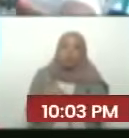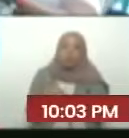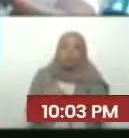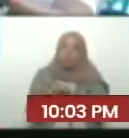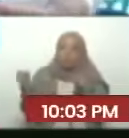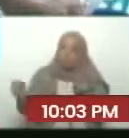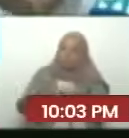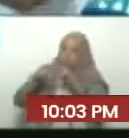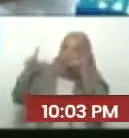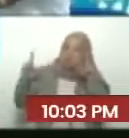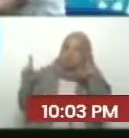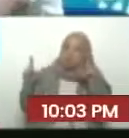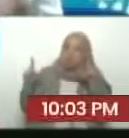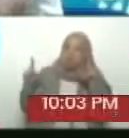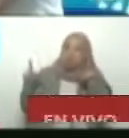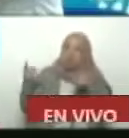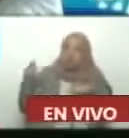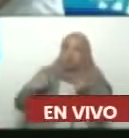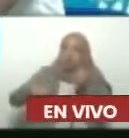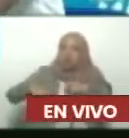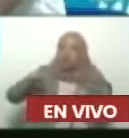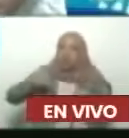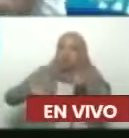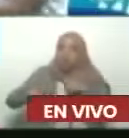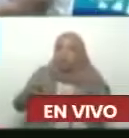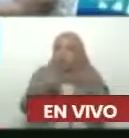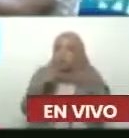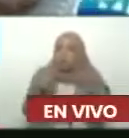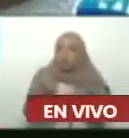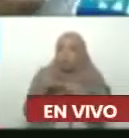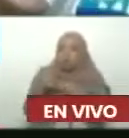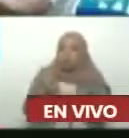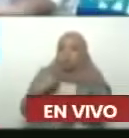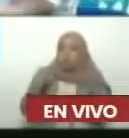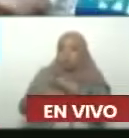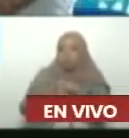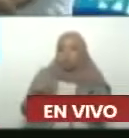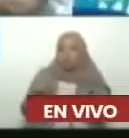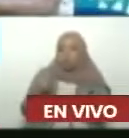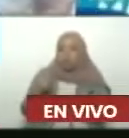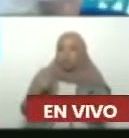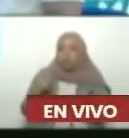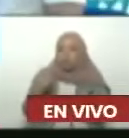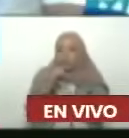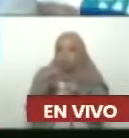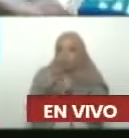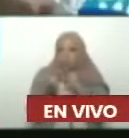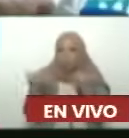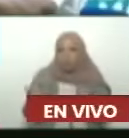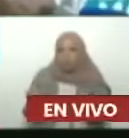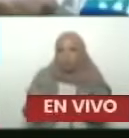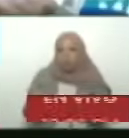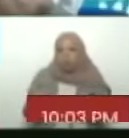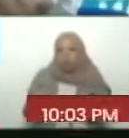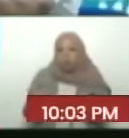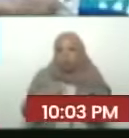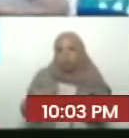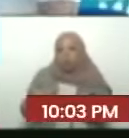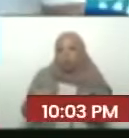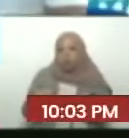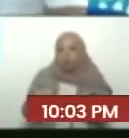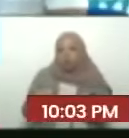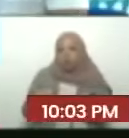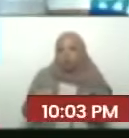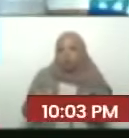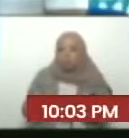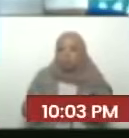dieron cuenta de que el reciclar plástico, el recoger plástico, se podía hacer una economía circular, que es lo que hicimos en Choronín, que es nuestra parroquia